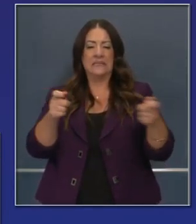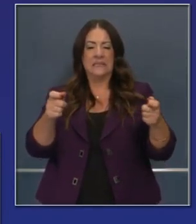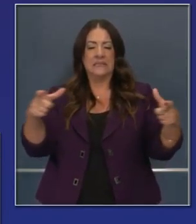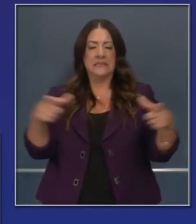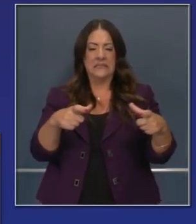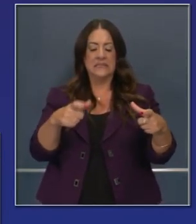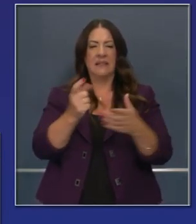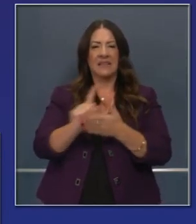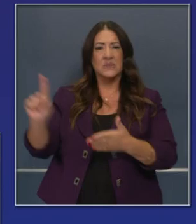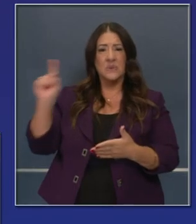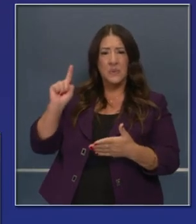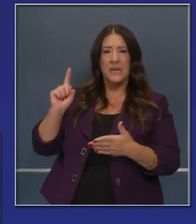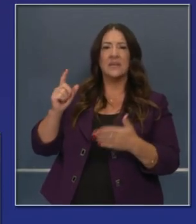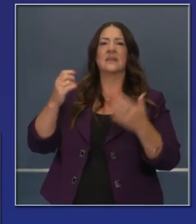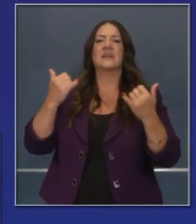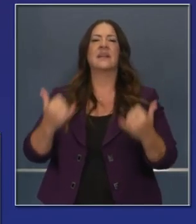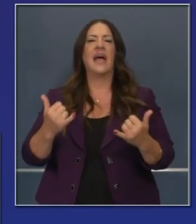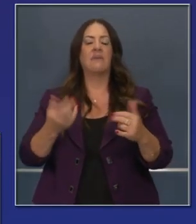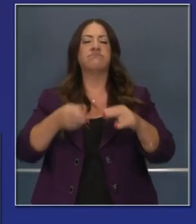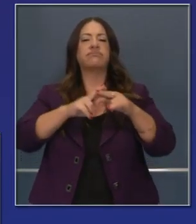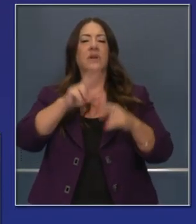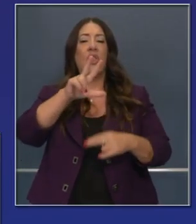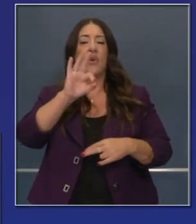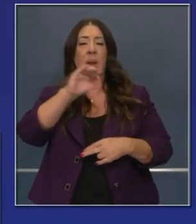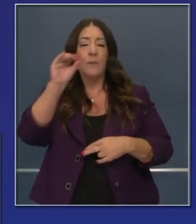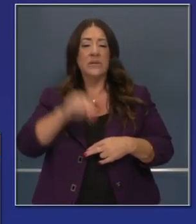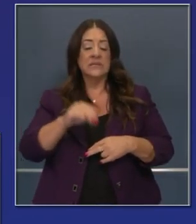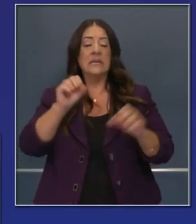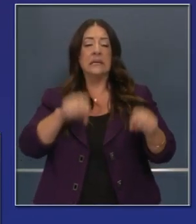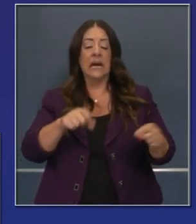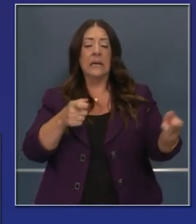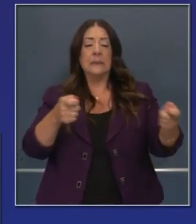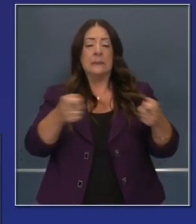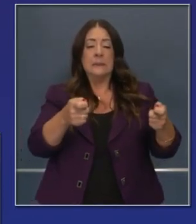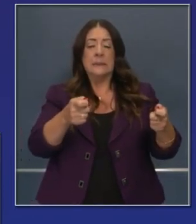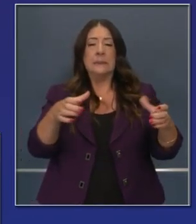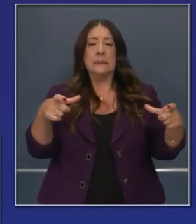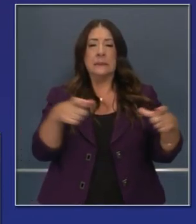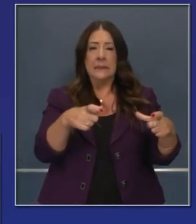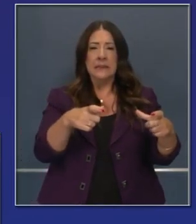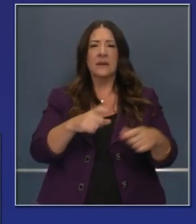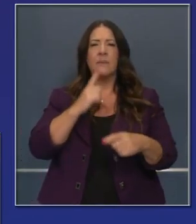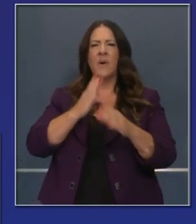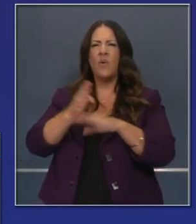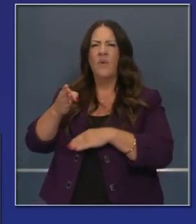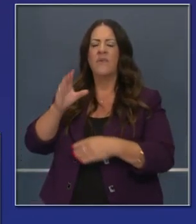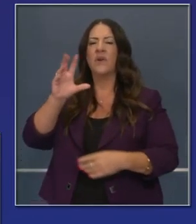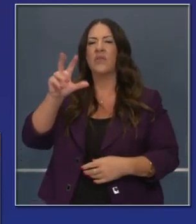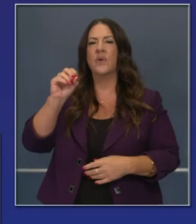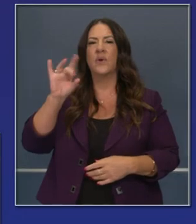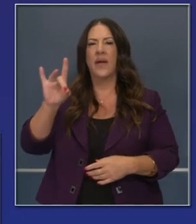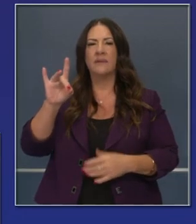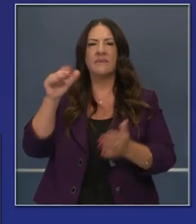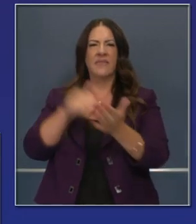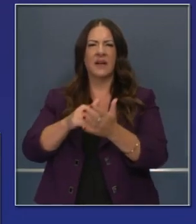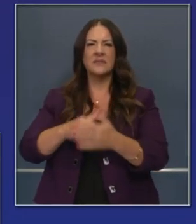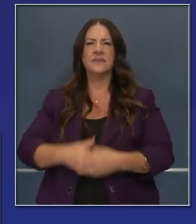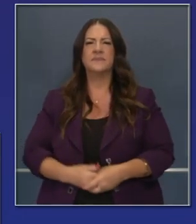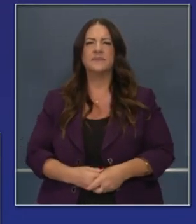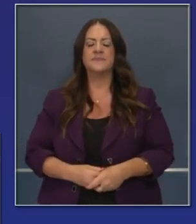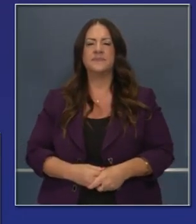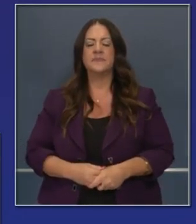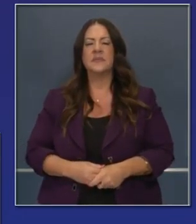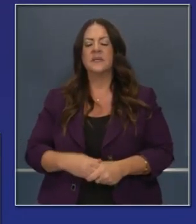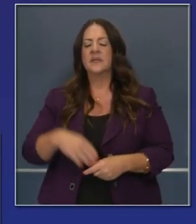27% la semana pasada. Hoy día, 39% de contención, y pueden ver que el total de acres calcinados está